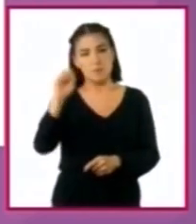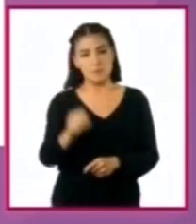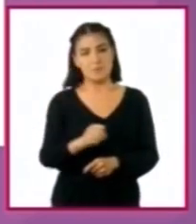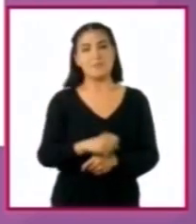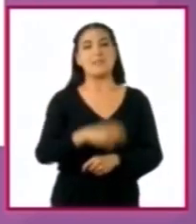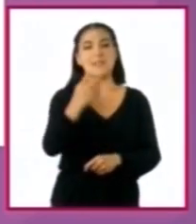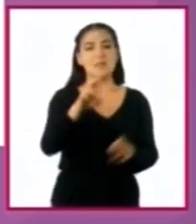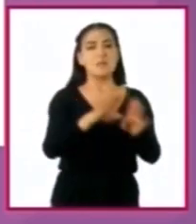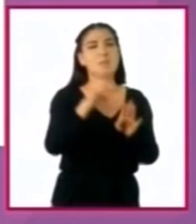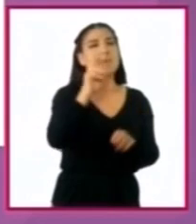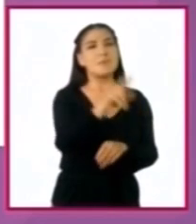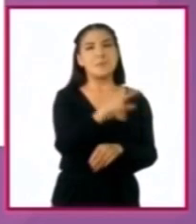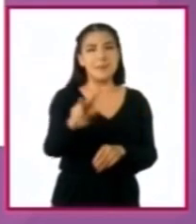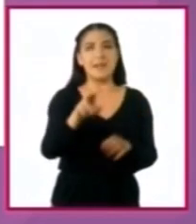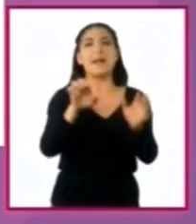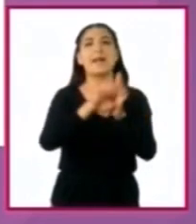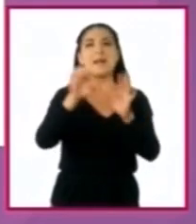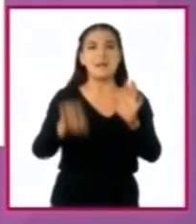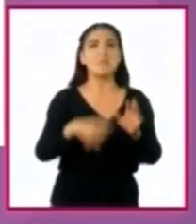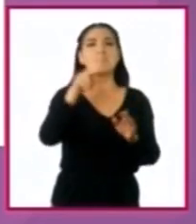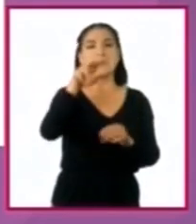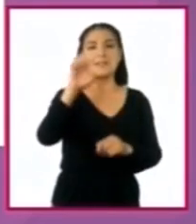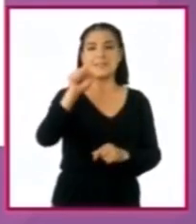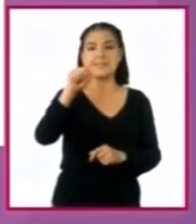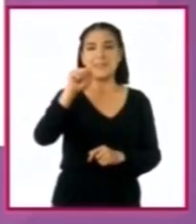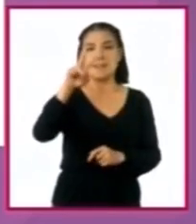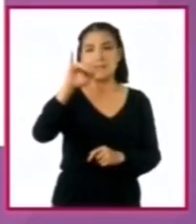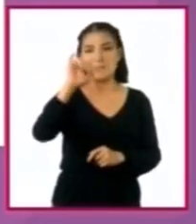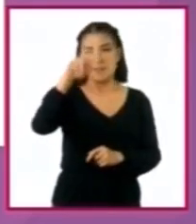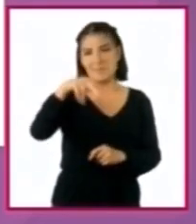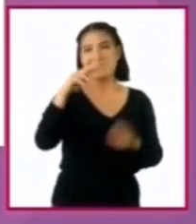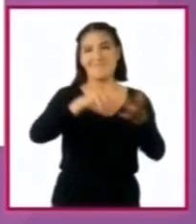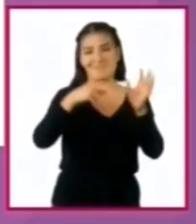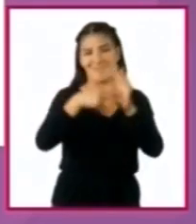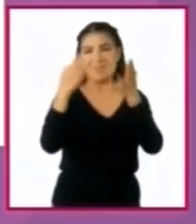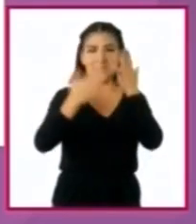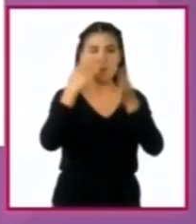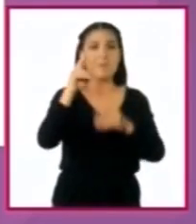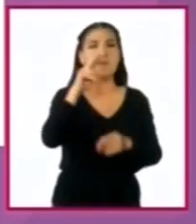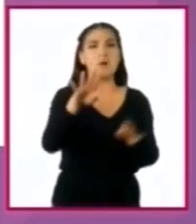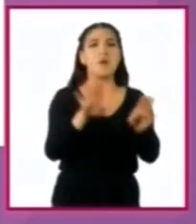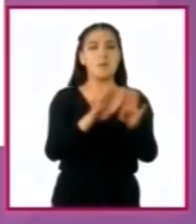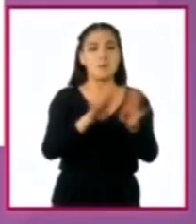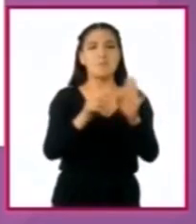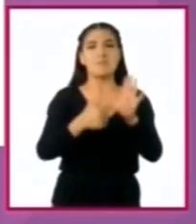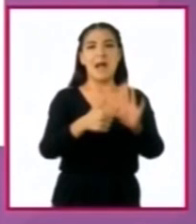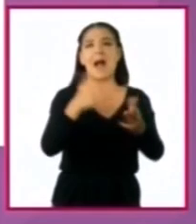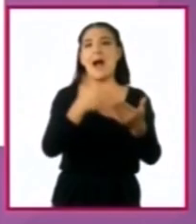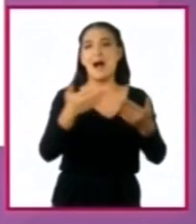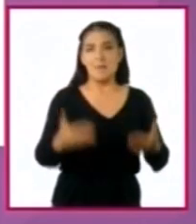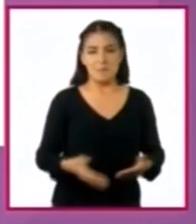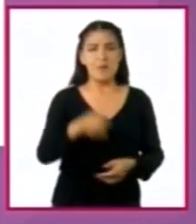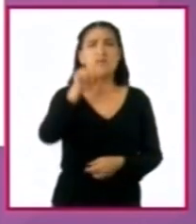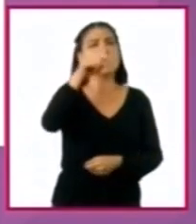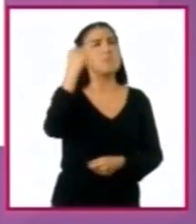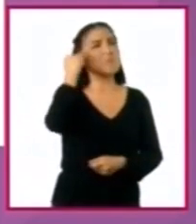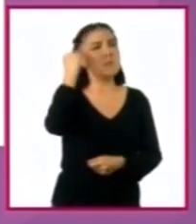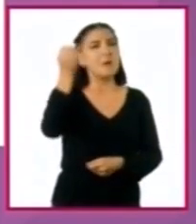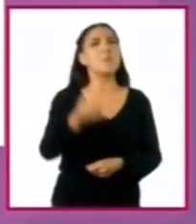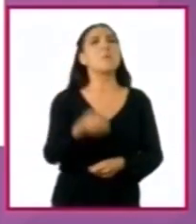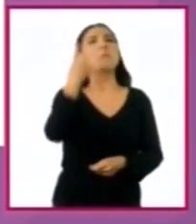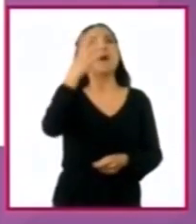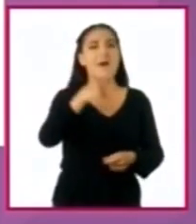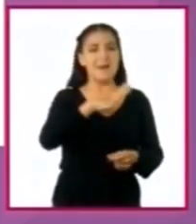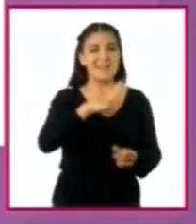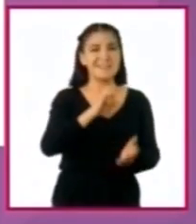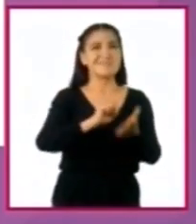signo ideado por Stevin se convirtió en el punto decimal que utilizamos actualmente. ¿Te imaginas cuántos signos